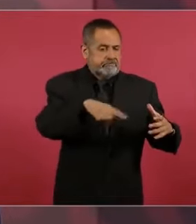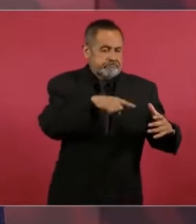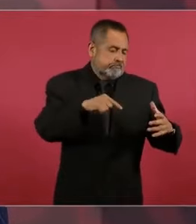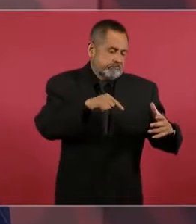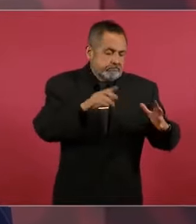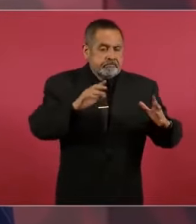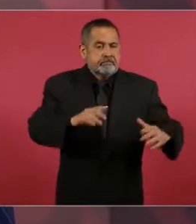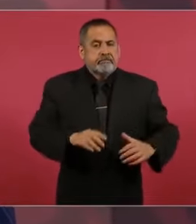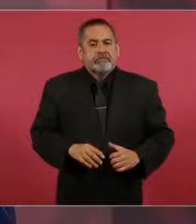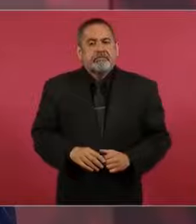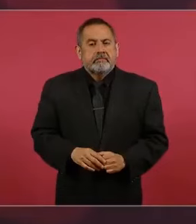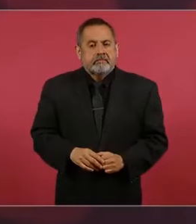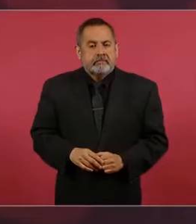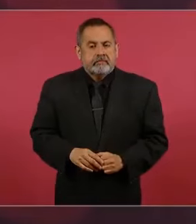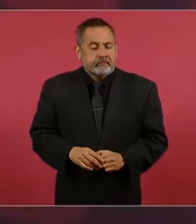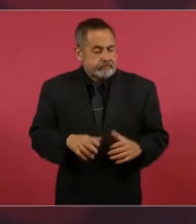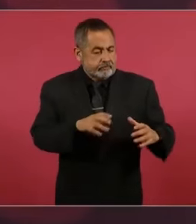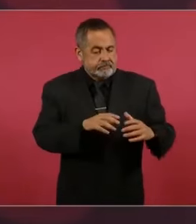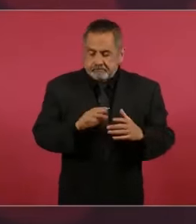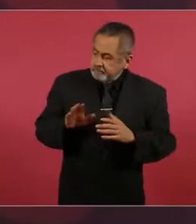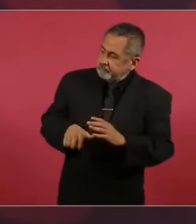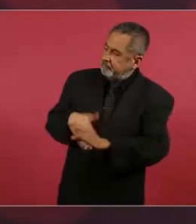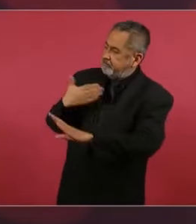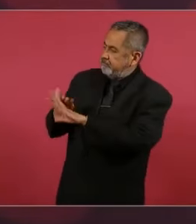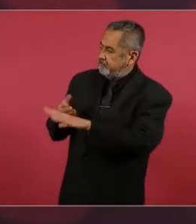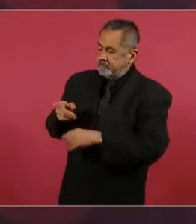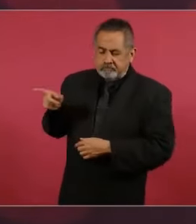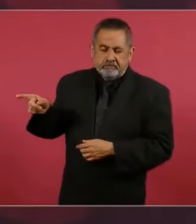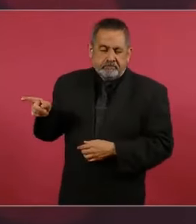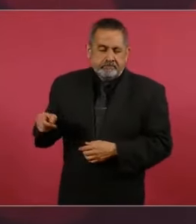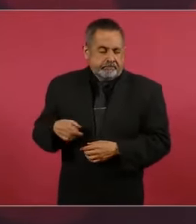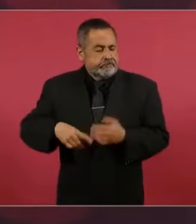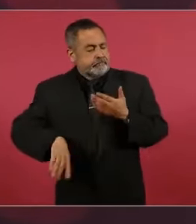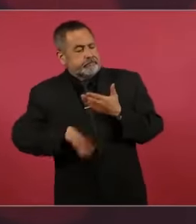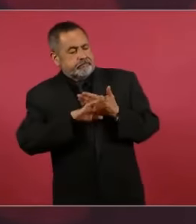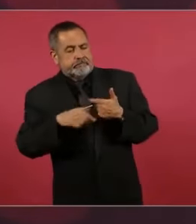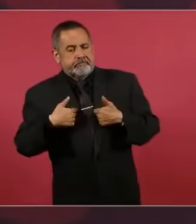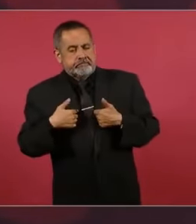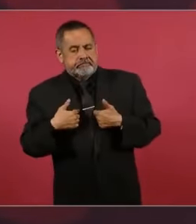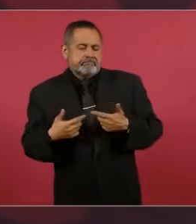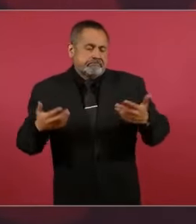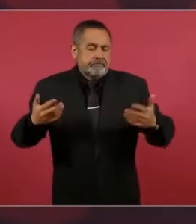causas en contra de nosotros. O sea,